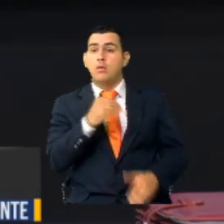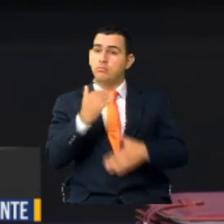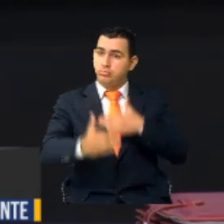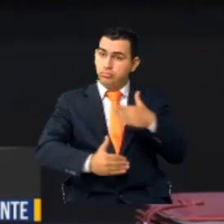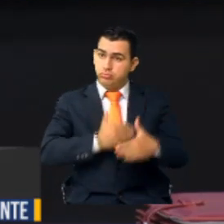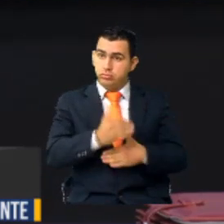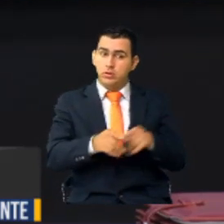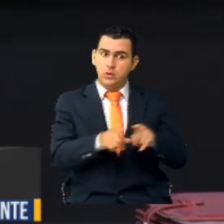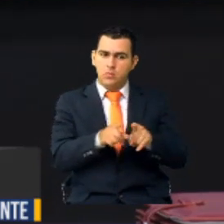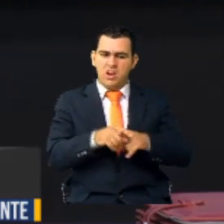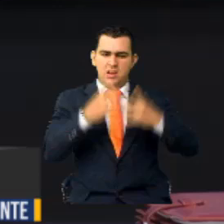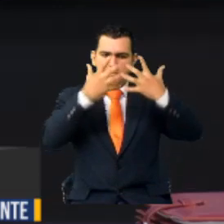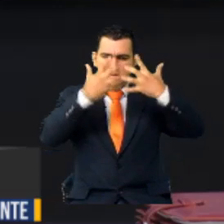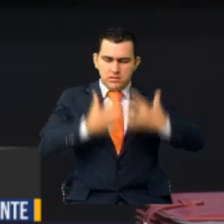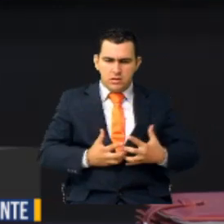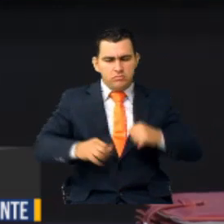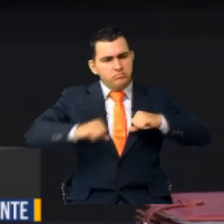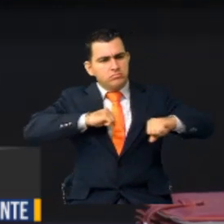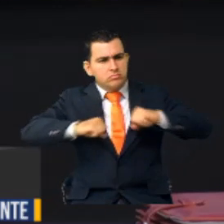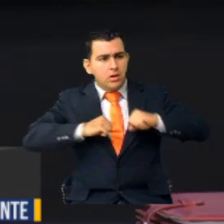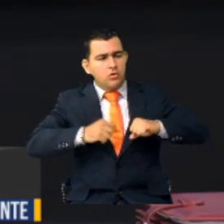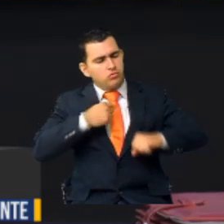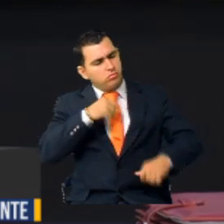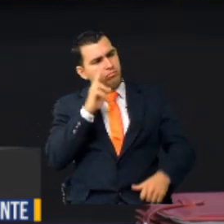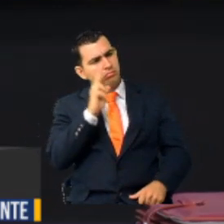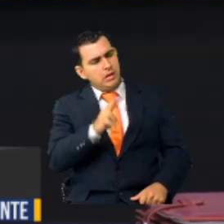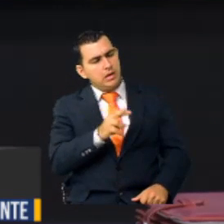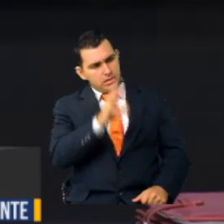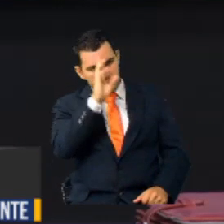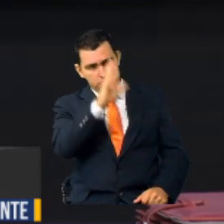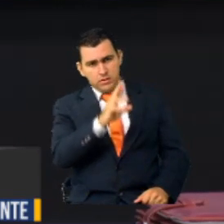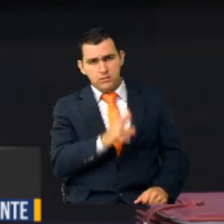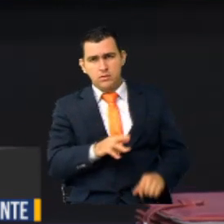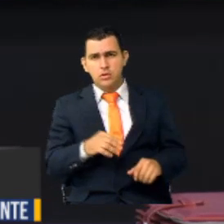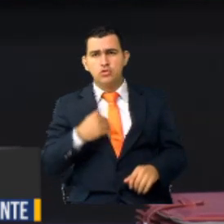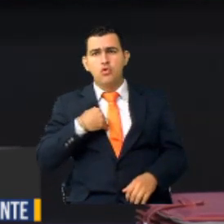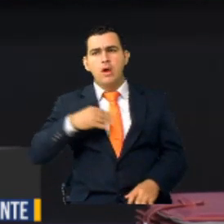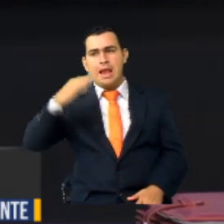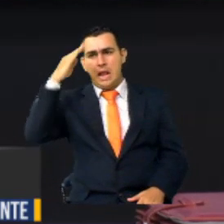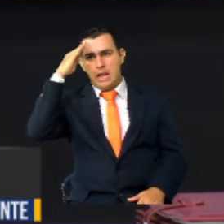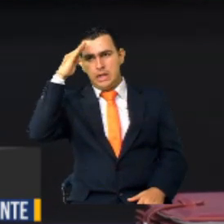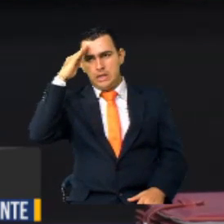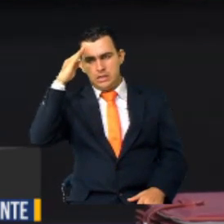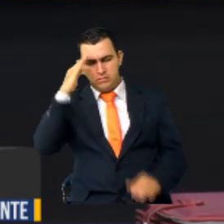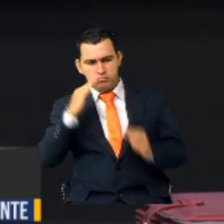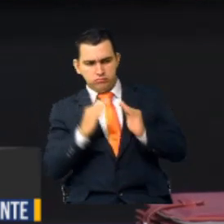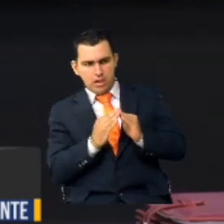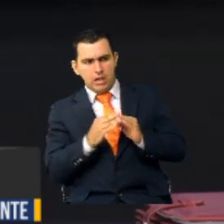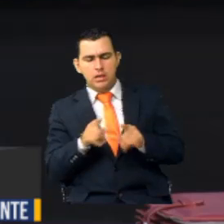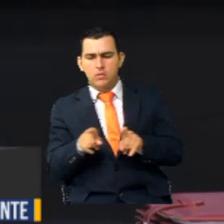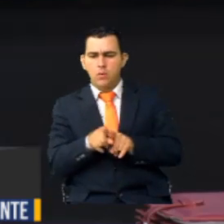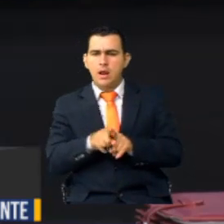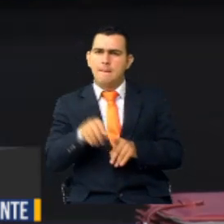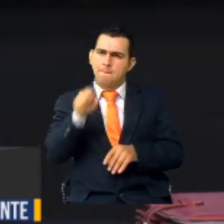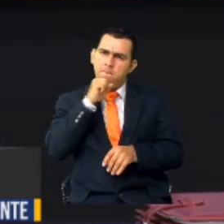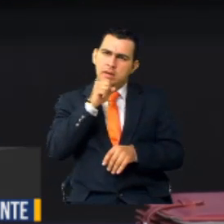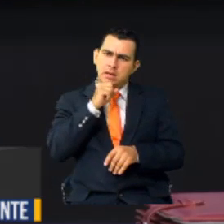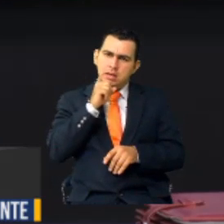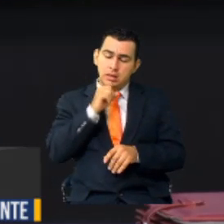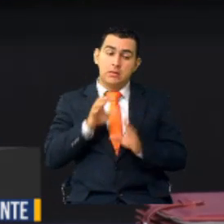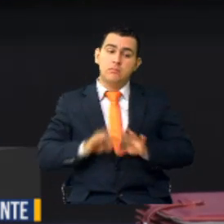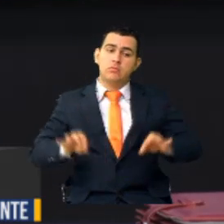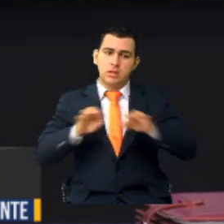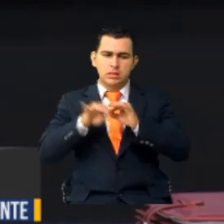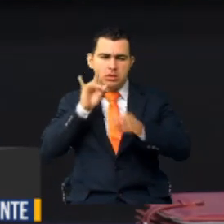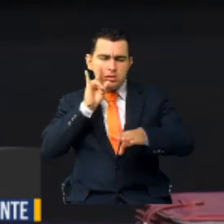Usted es un gran empresario al cual admiro y respeto. Horacio Henao será el alcalde del posconflicto en la ciudad. La seguridad será un factor fundamental